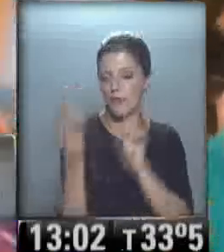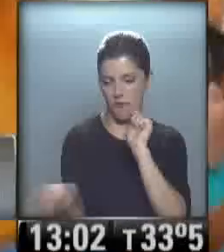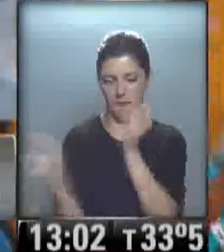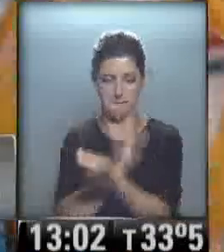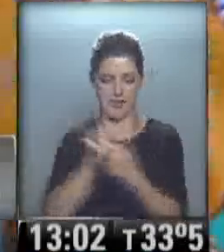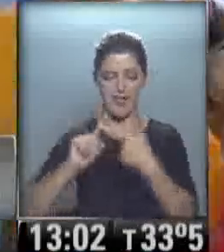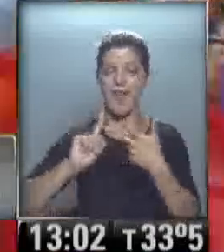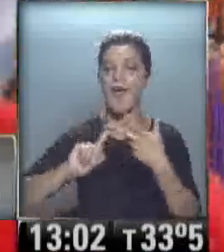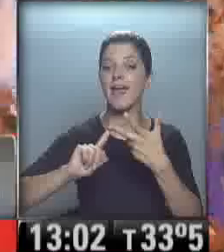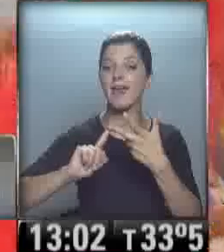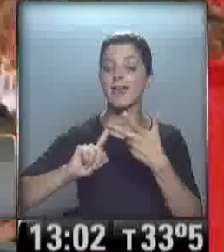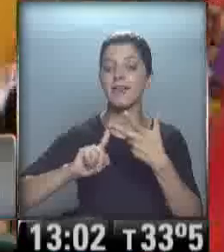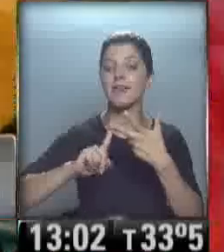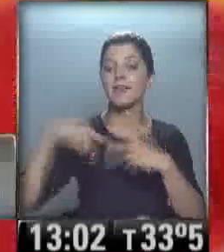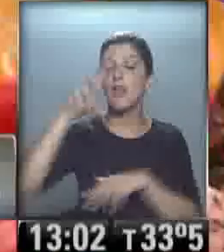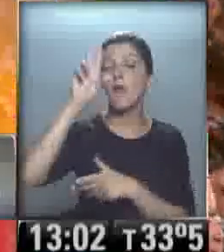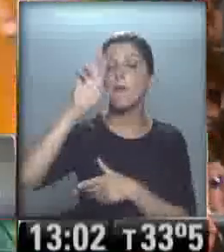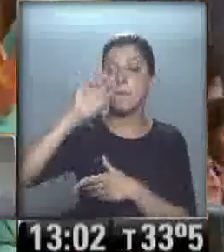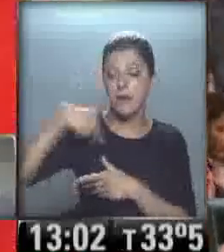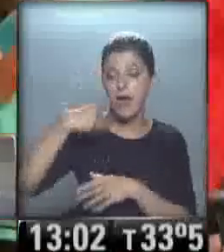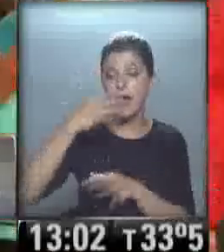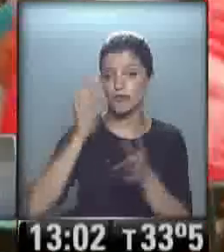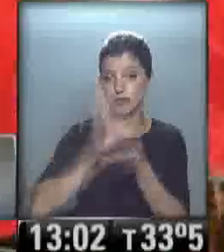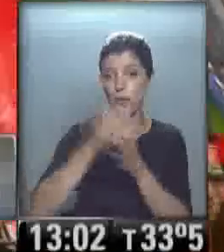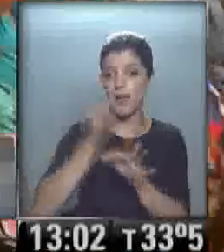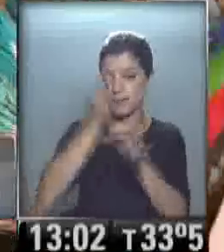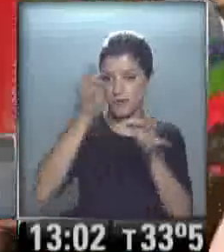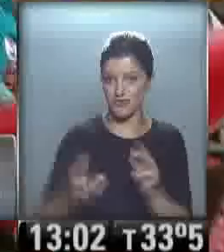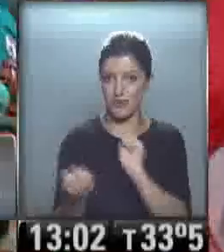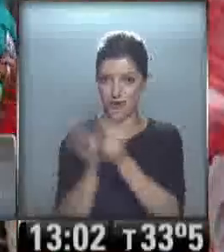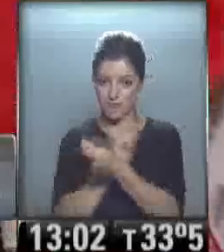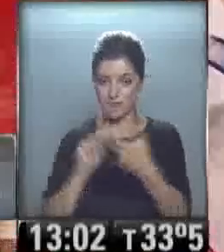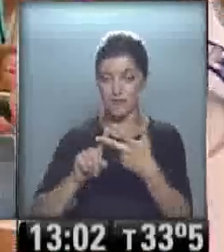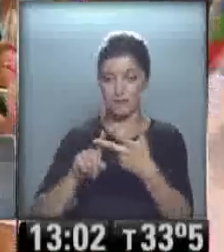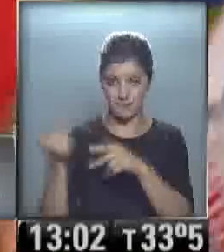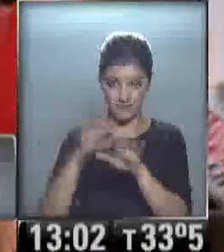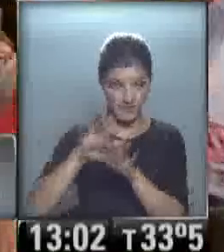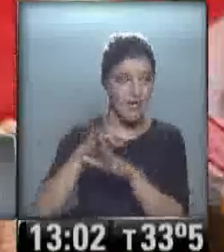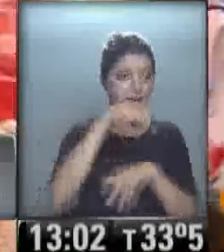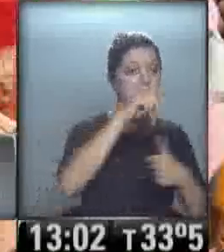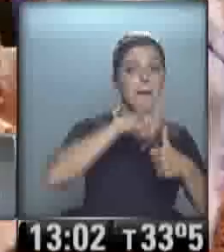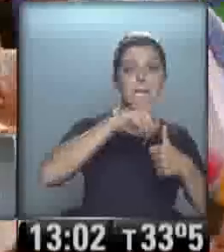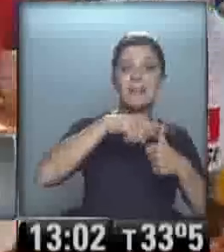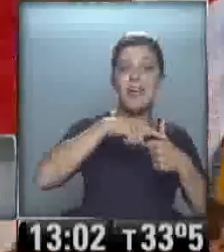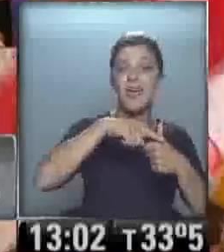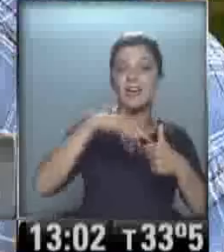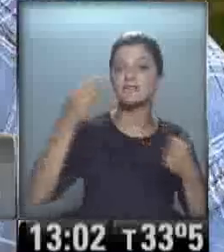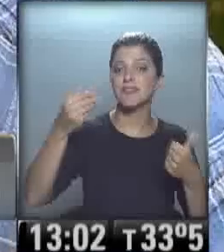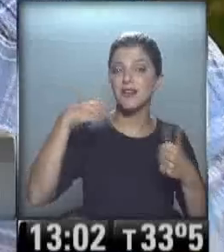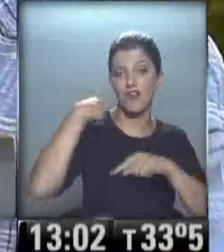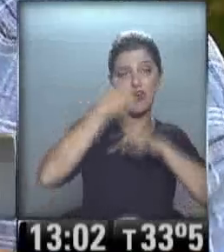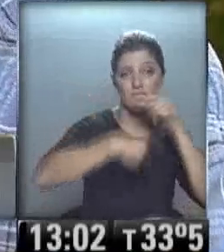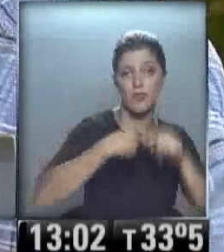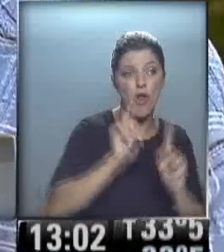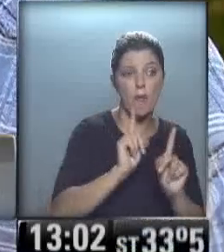la del modelo cultural a través de la Reforma educacional y matei representa la continuidad de ese modelo que es herencia de la